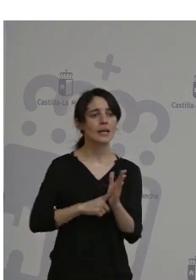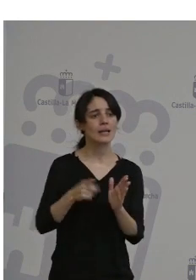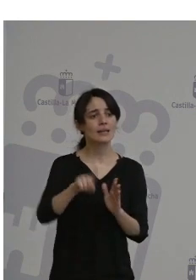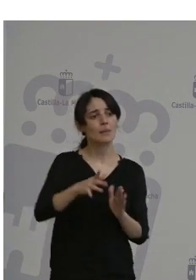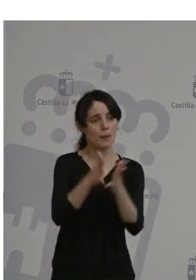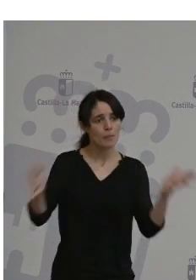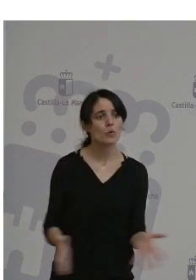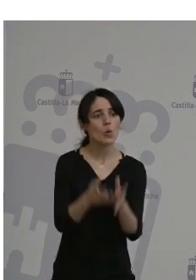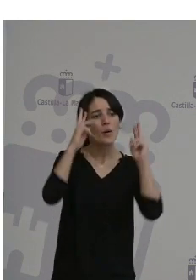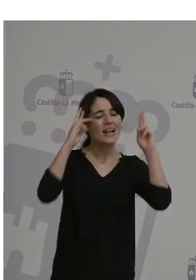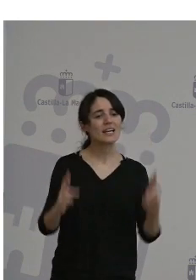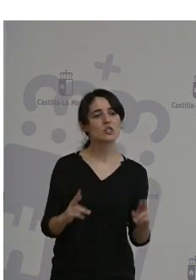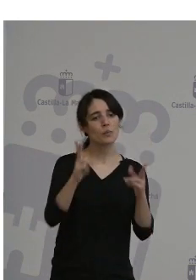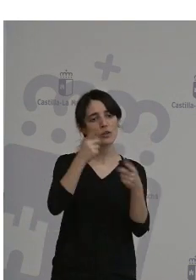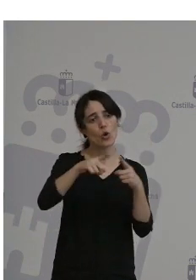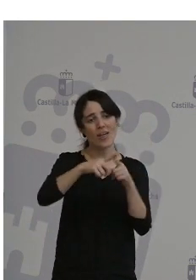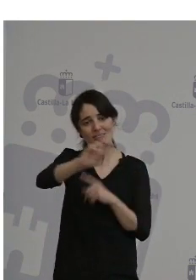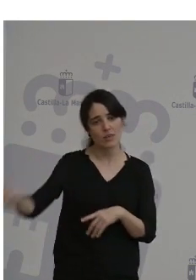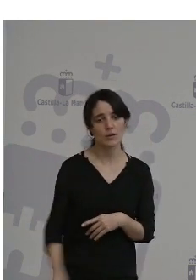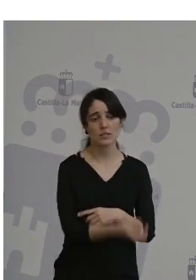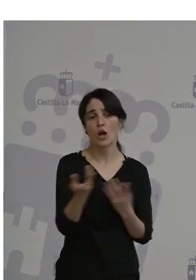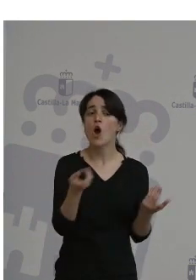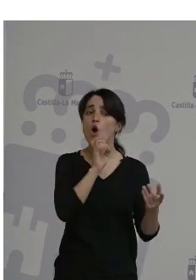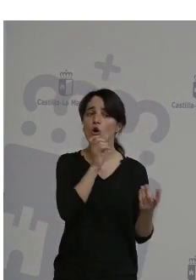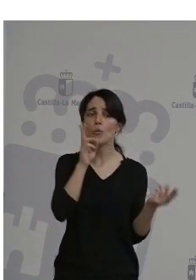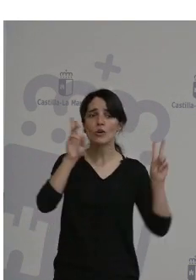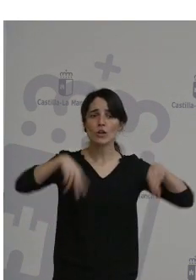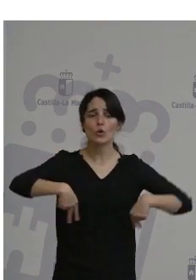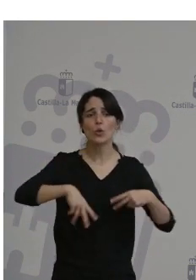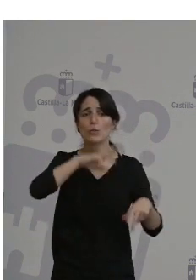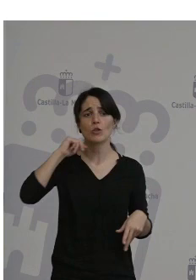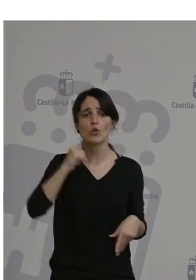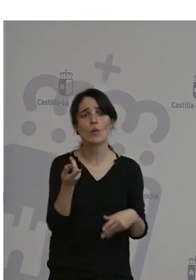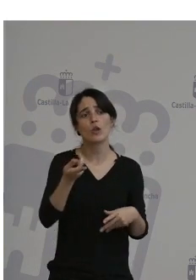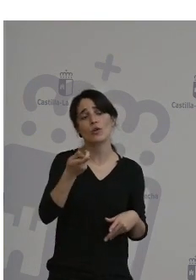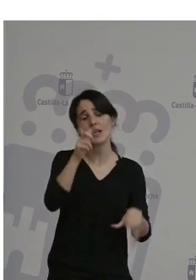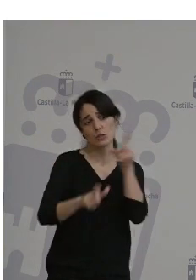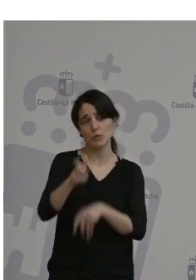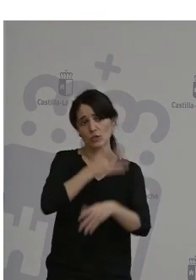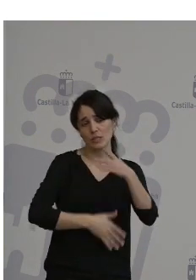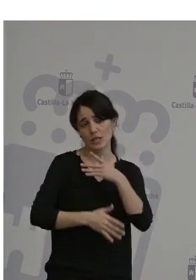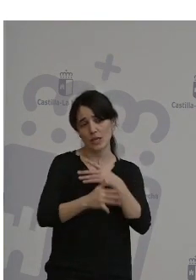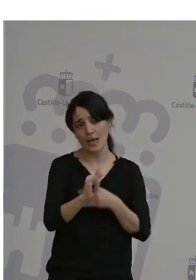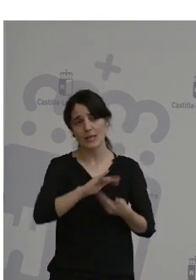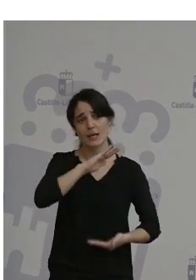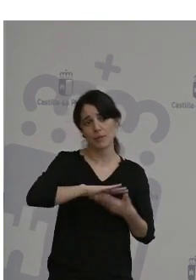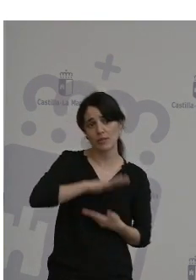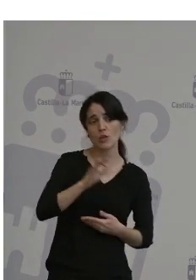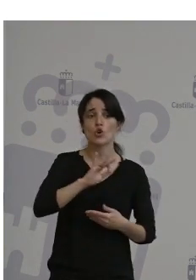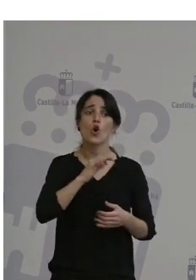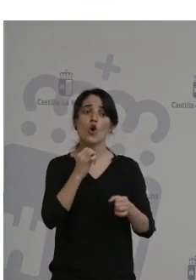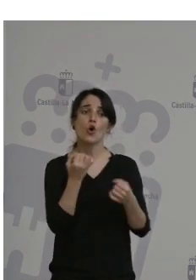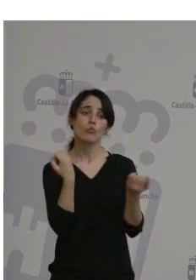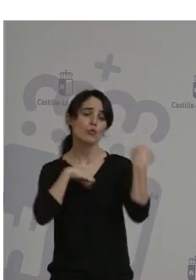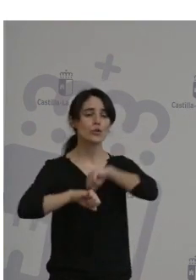diversidad desde el reconocimiento del valor de las personas con capacidades o funcionalidades diferentes este